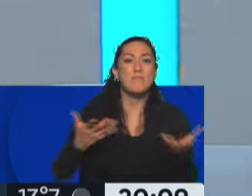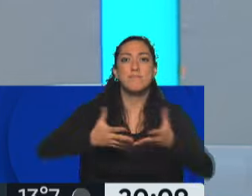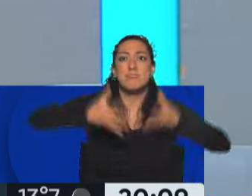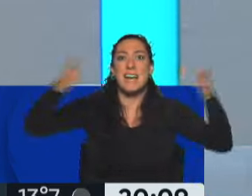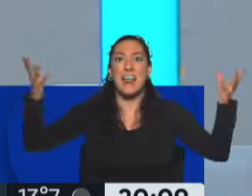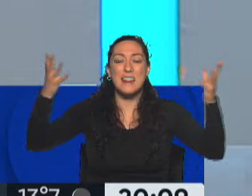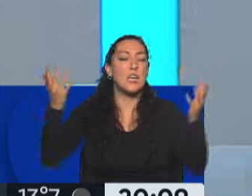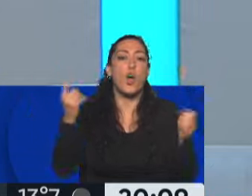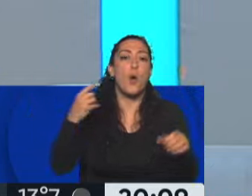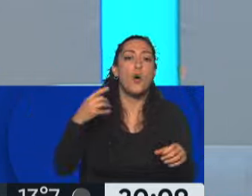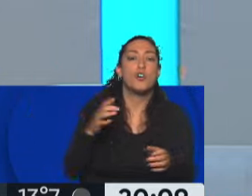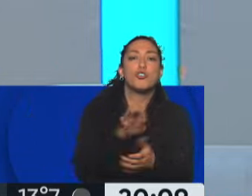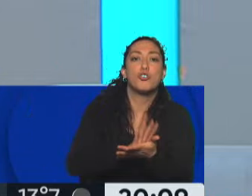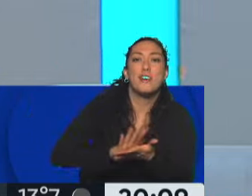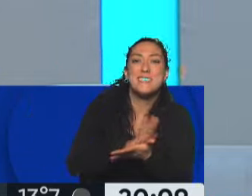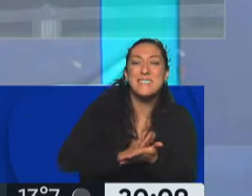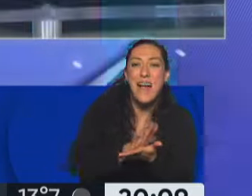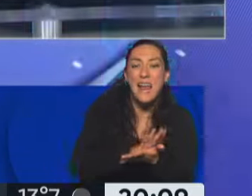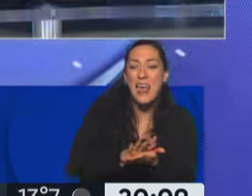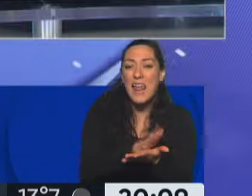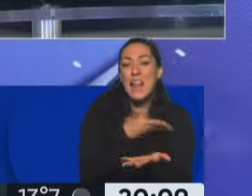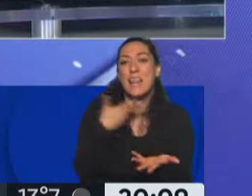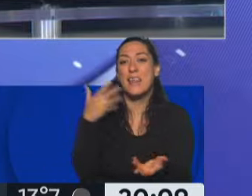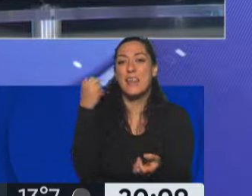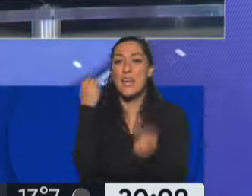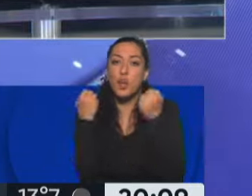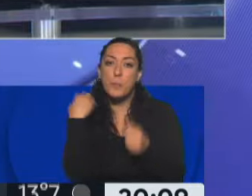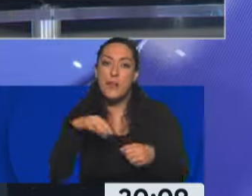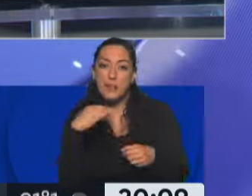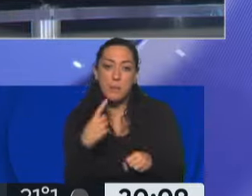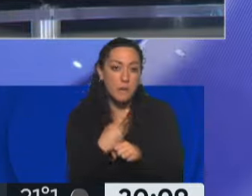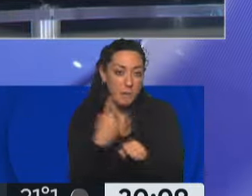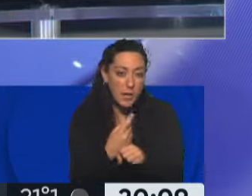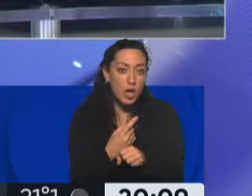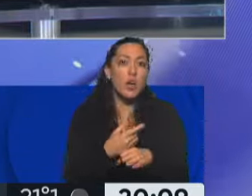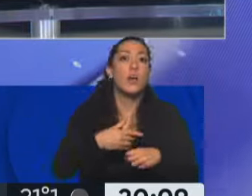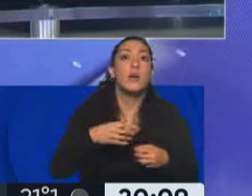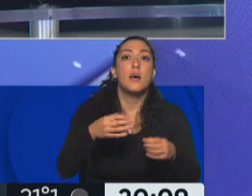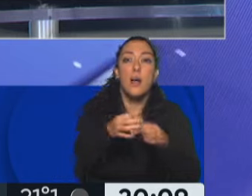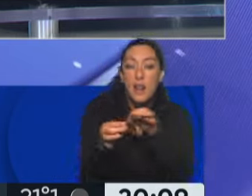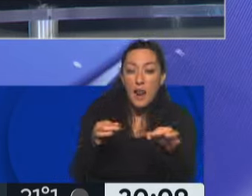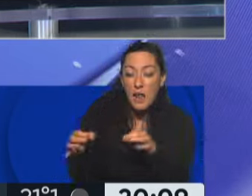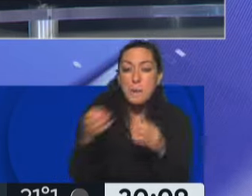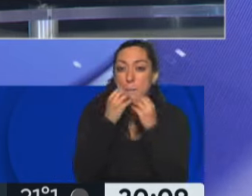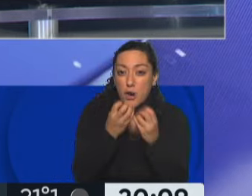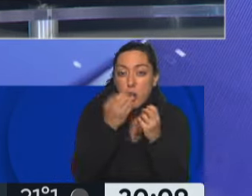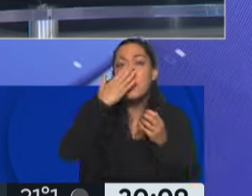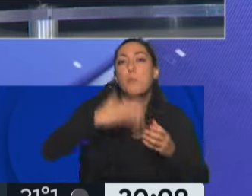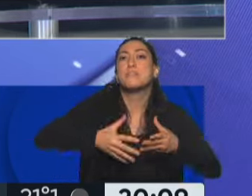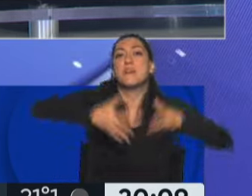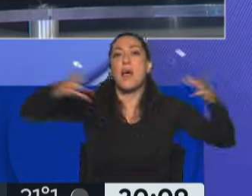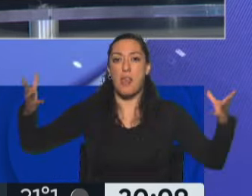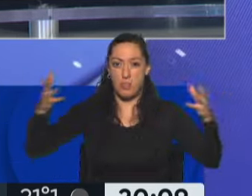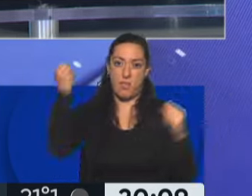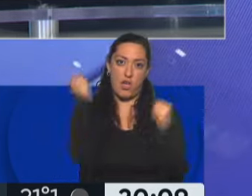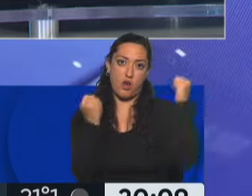es sanar la economía no eh sin mantener eh a raya el déficit fiscal nadie